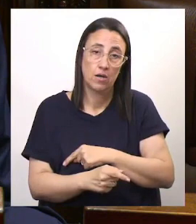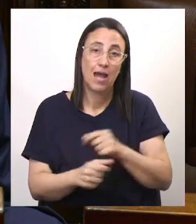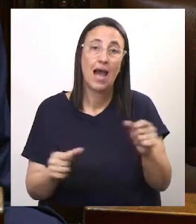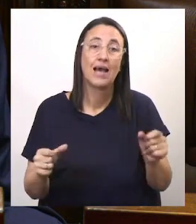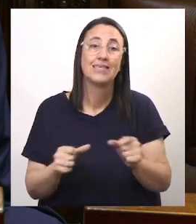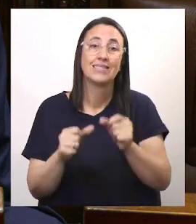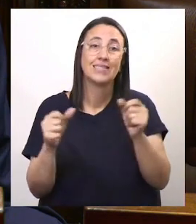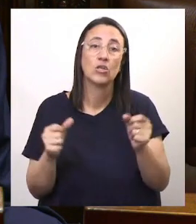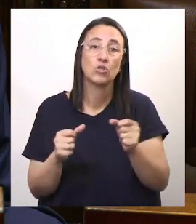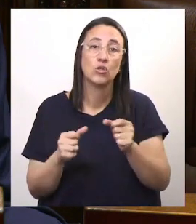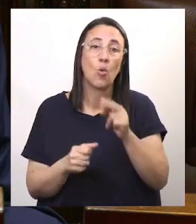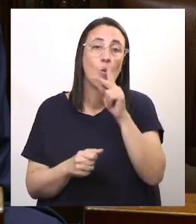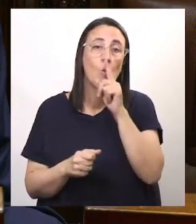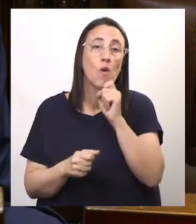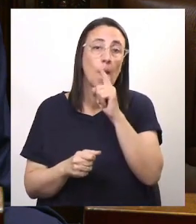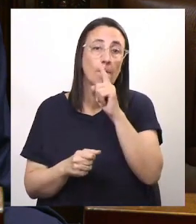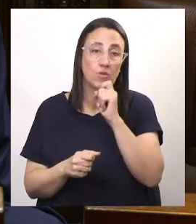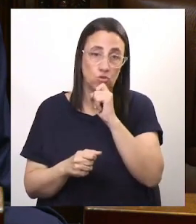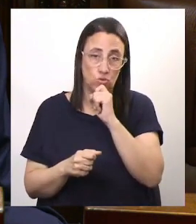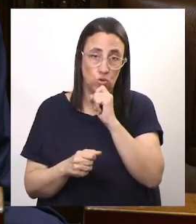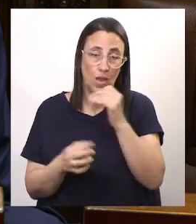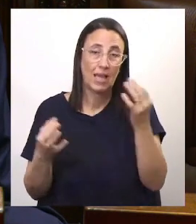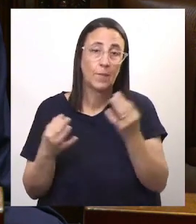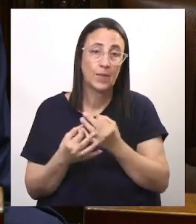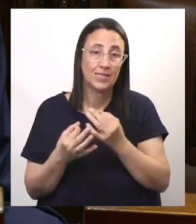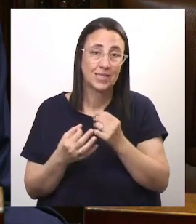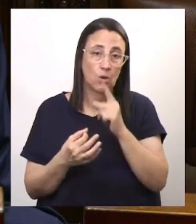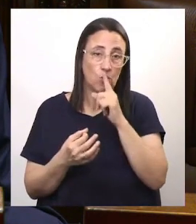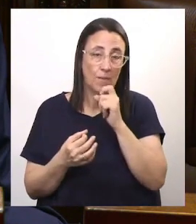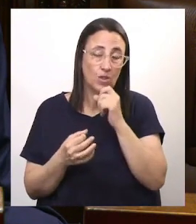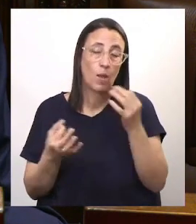formulando un juramento muy particular.